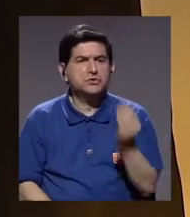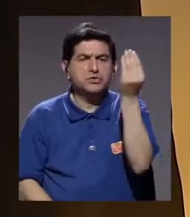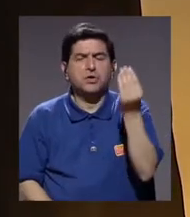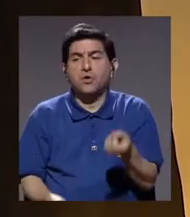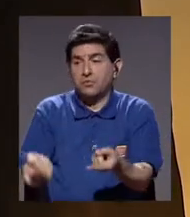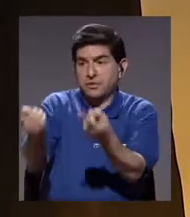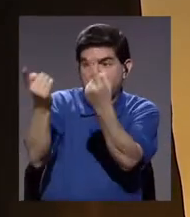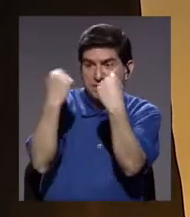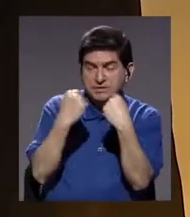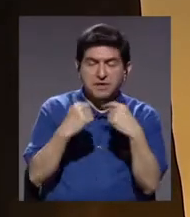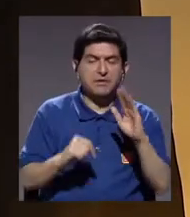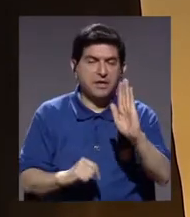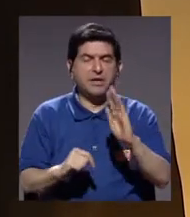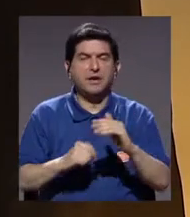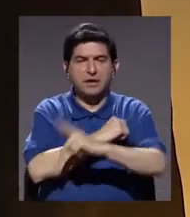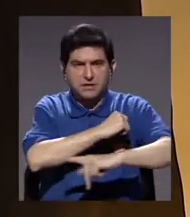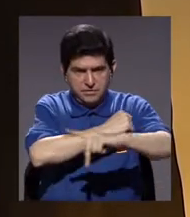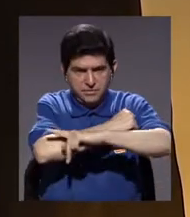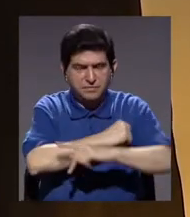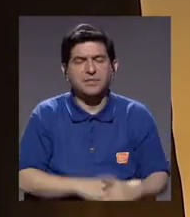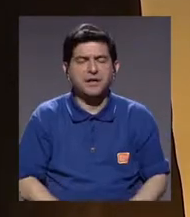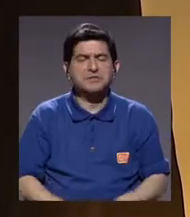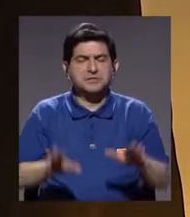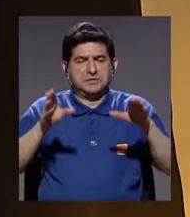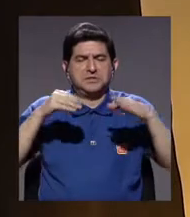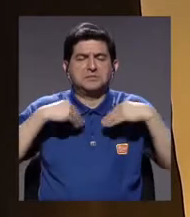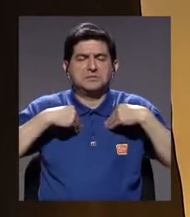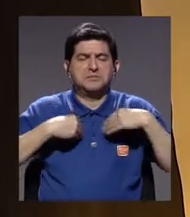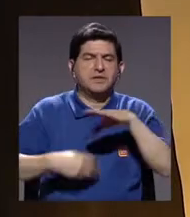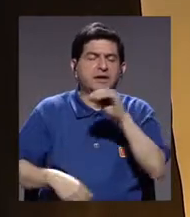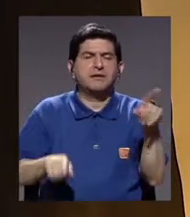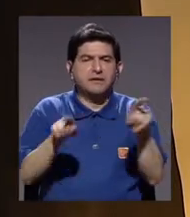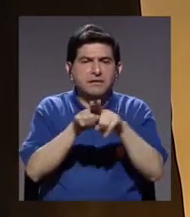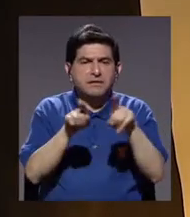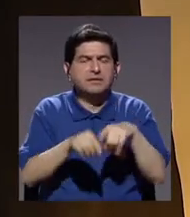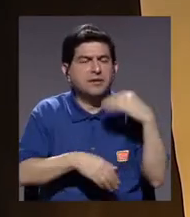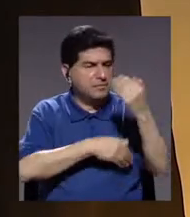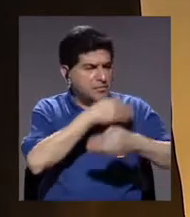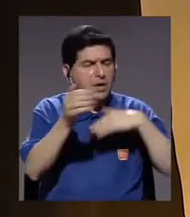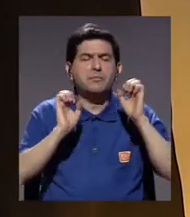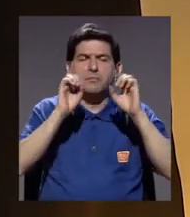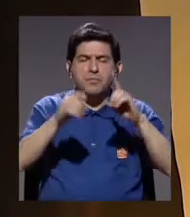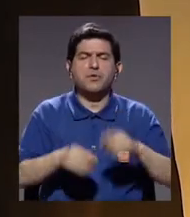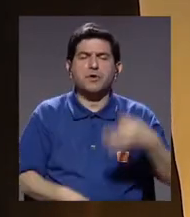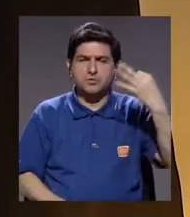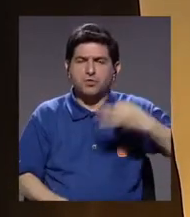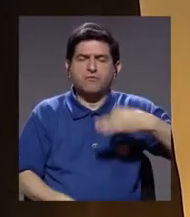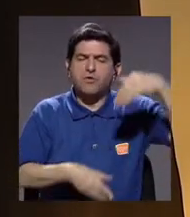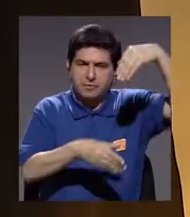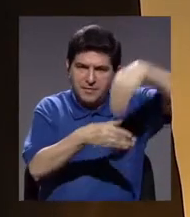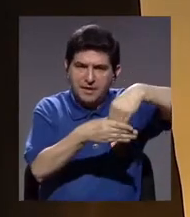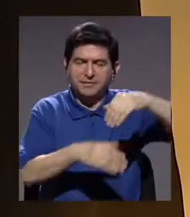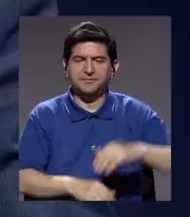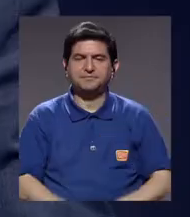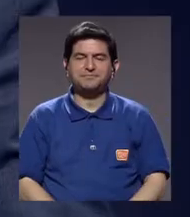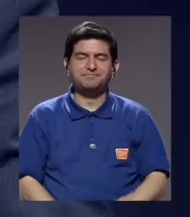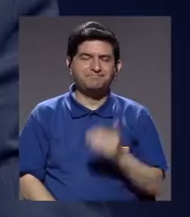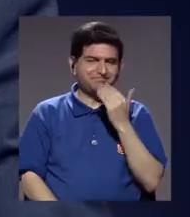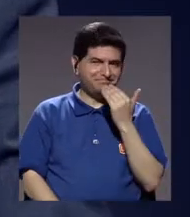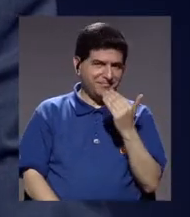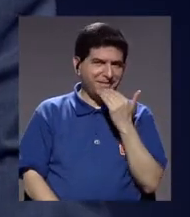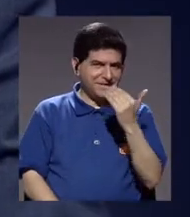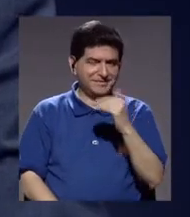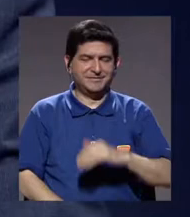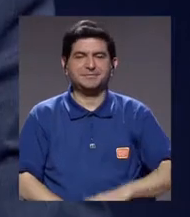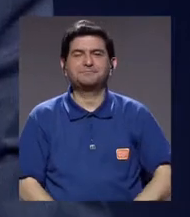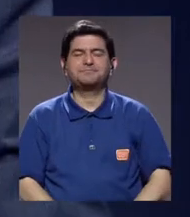niños o a los jóvenes que vienen, uh-huh, a su territorio y que inclusive hacen procesos de educación formal.